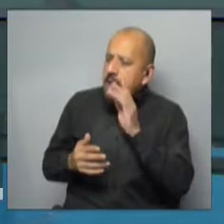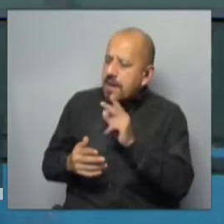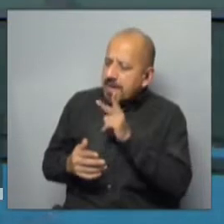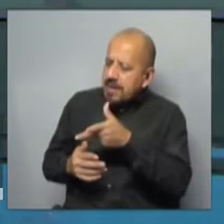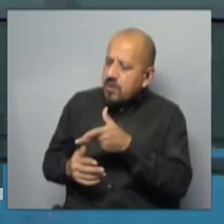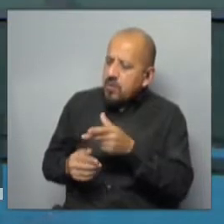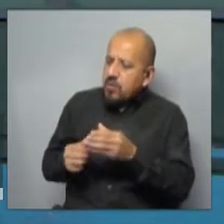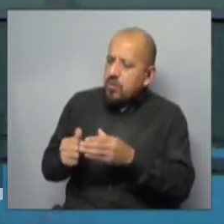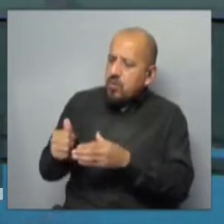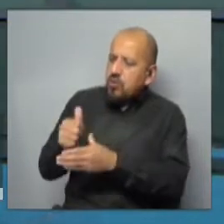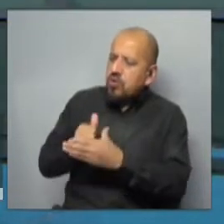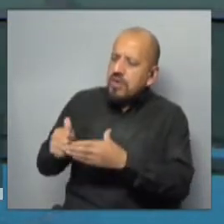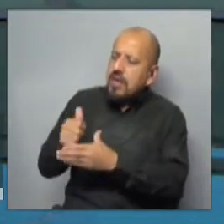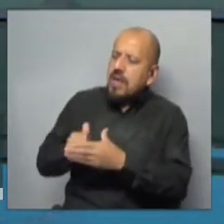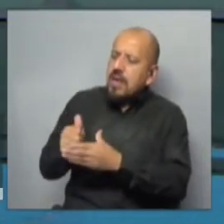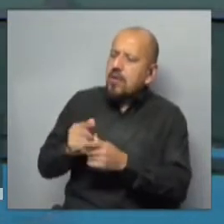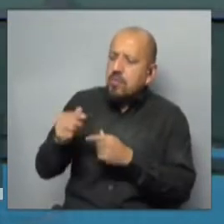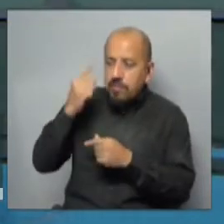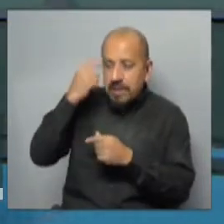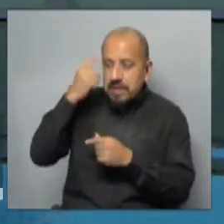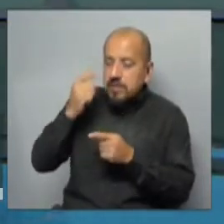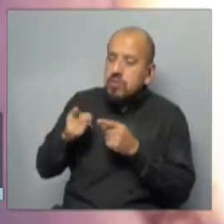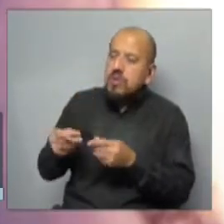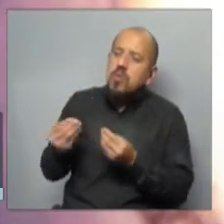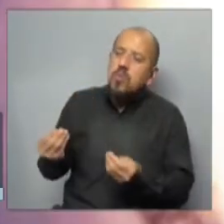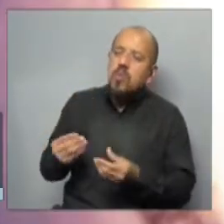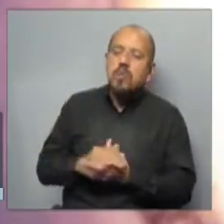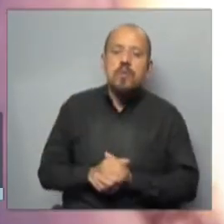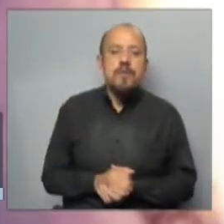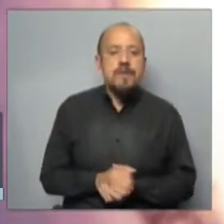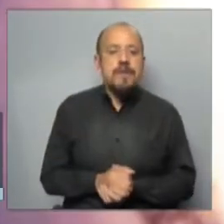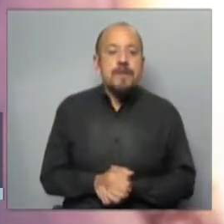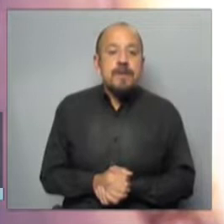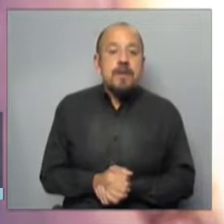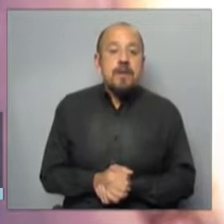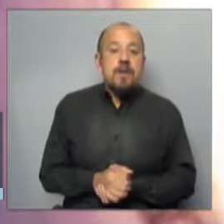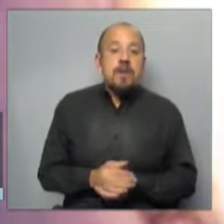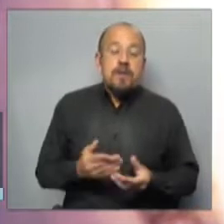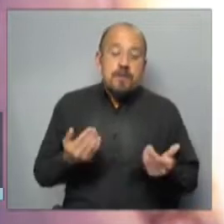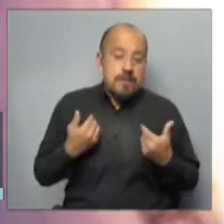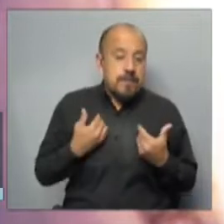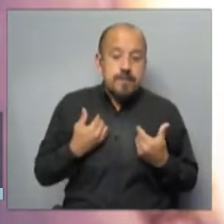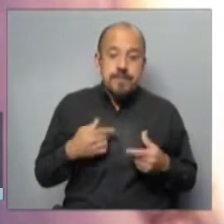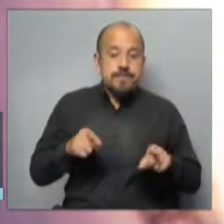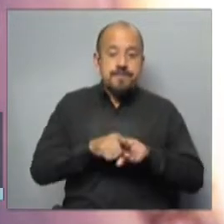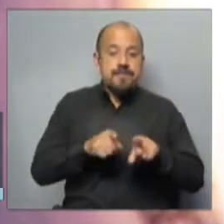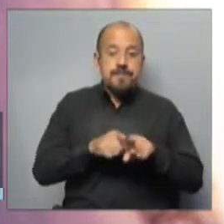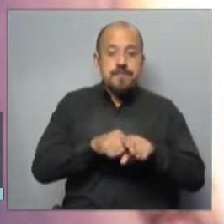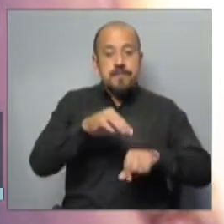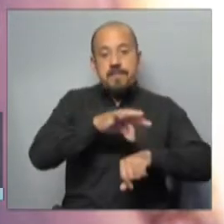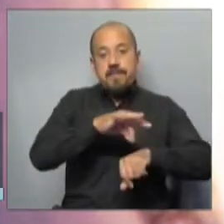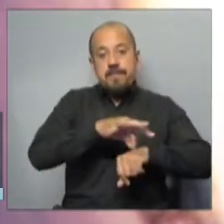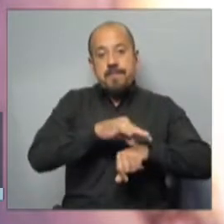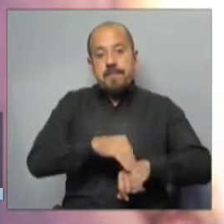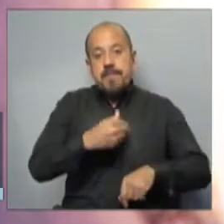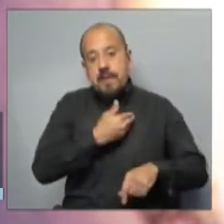joven con tea como esta experiencia cómo es mi experiencia y bueno al igual que los médicos y las médicas